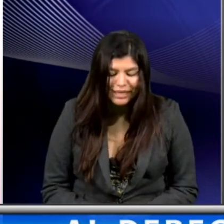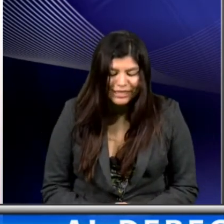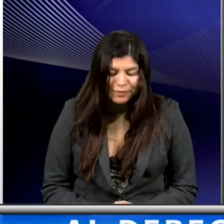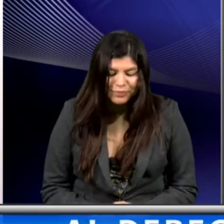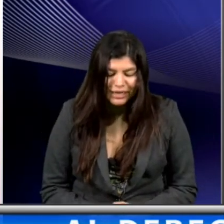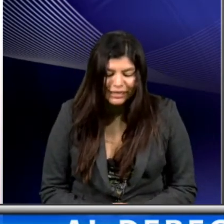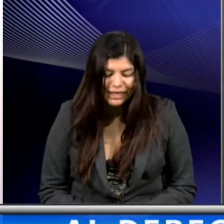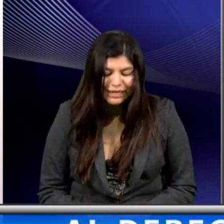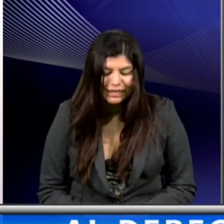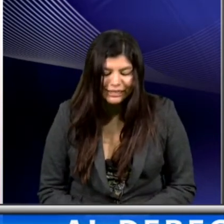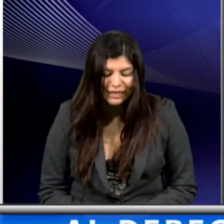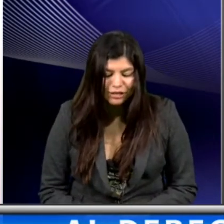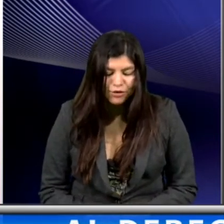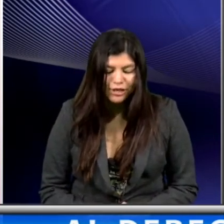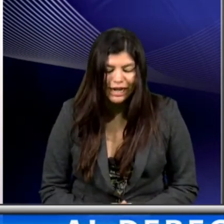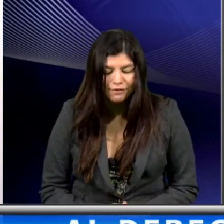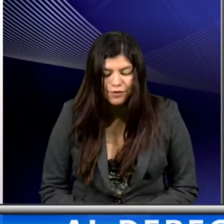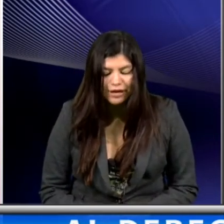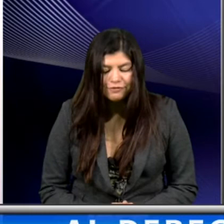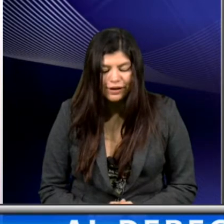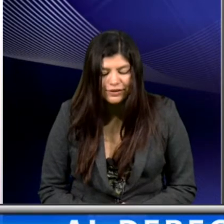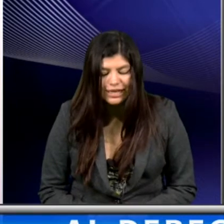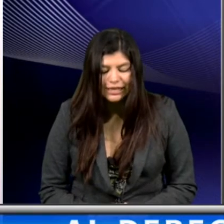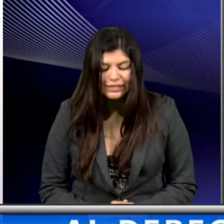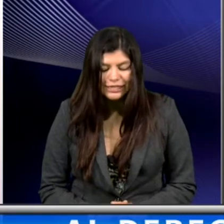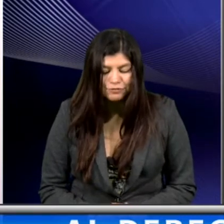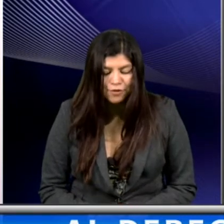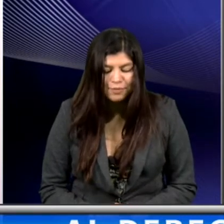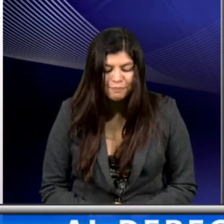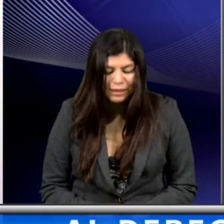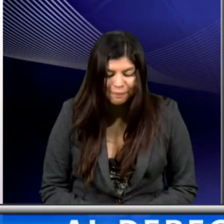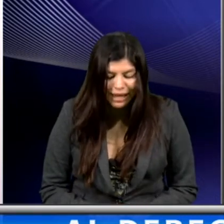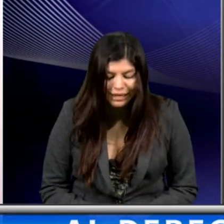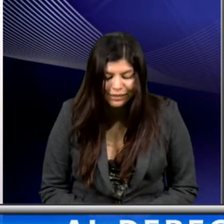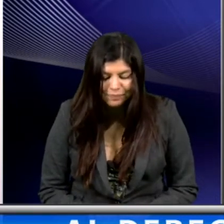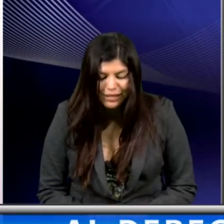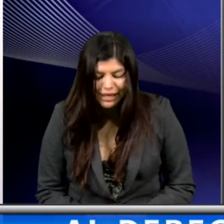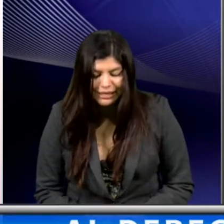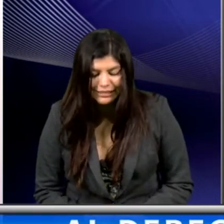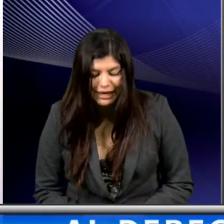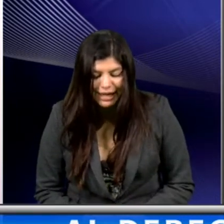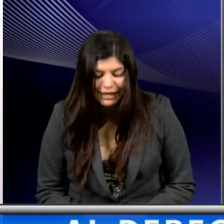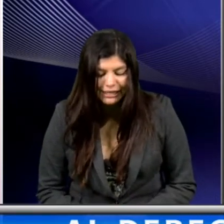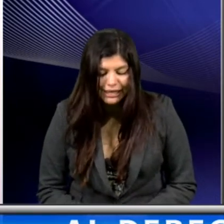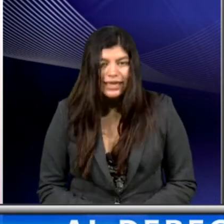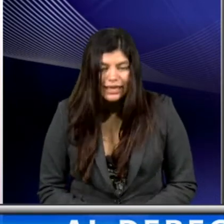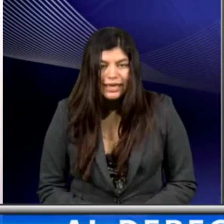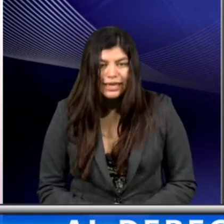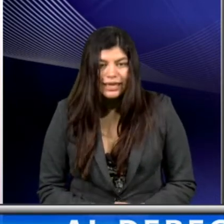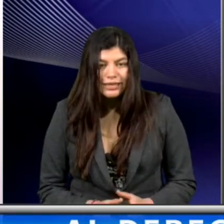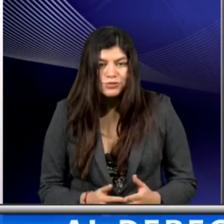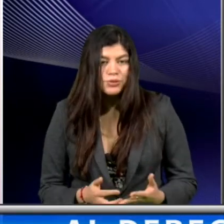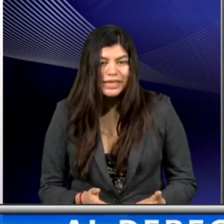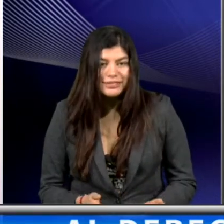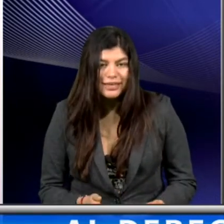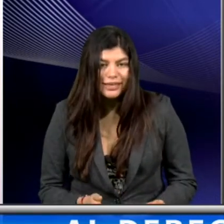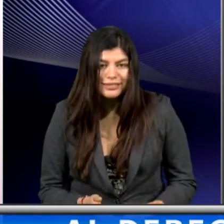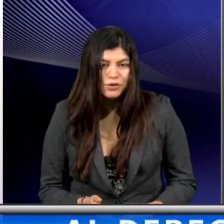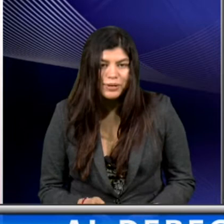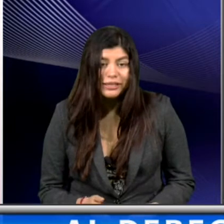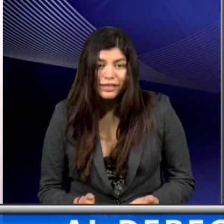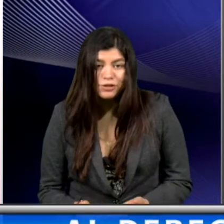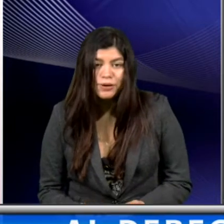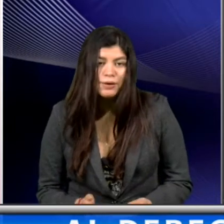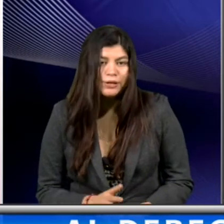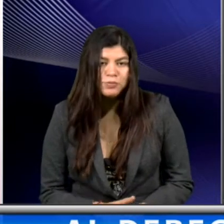Sur. También están castigados los que laboren, fabriquen, transformen, preparen, extraigan sustancias que